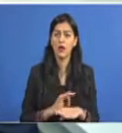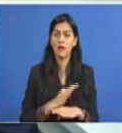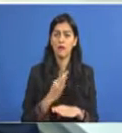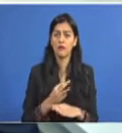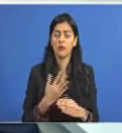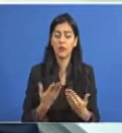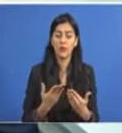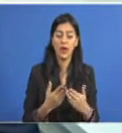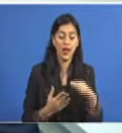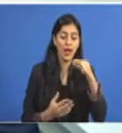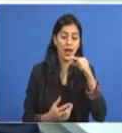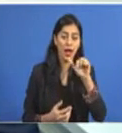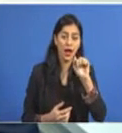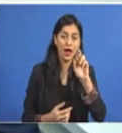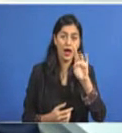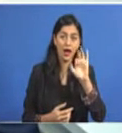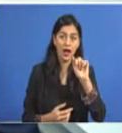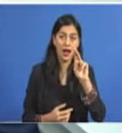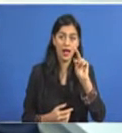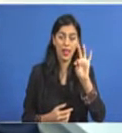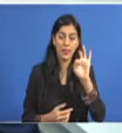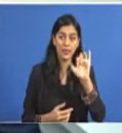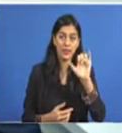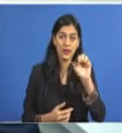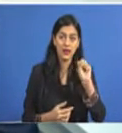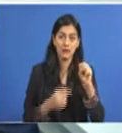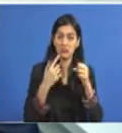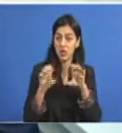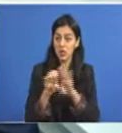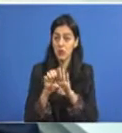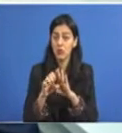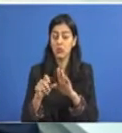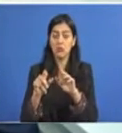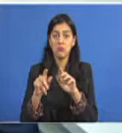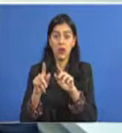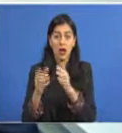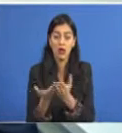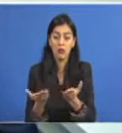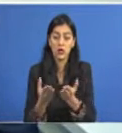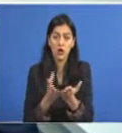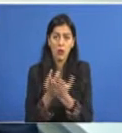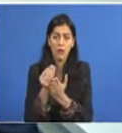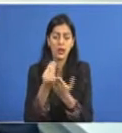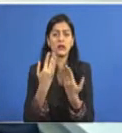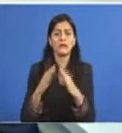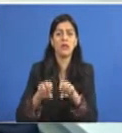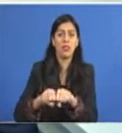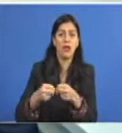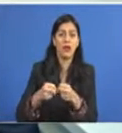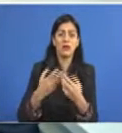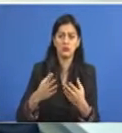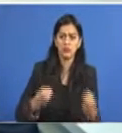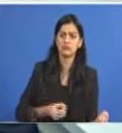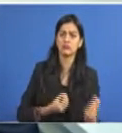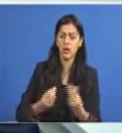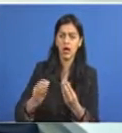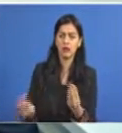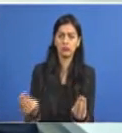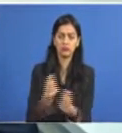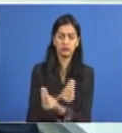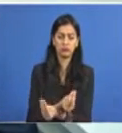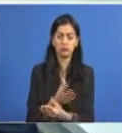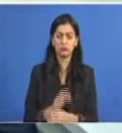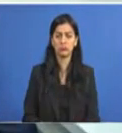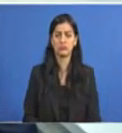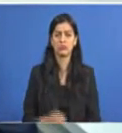ese producto tiene con relación a la adquisición que van a hacer los clientes. En un segundo contexto, como la información es acerca de las empresas, tiene